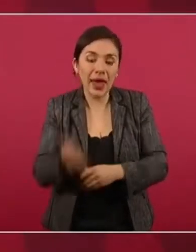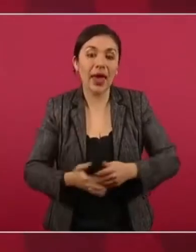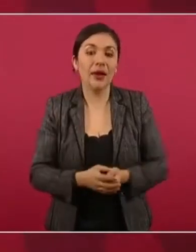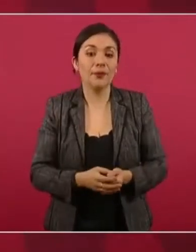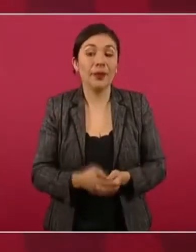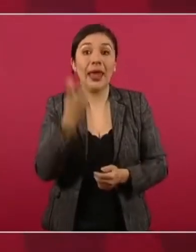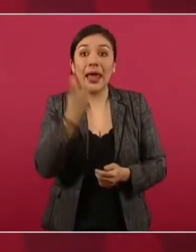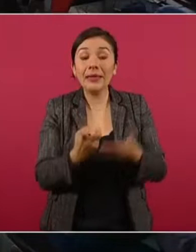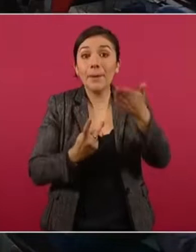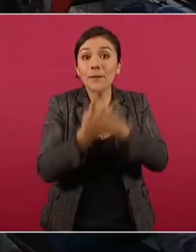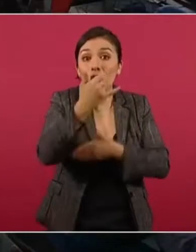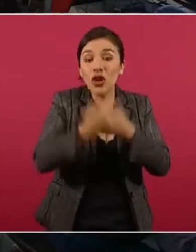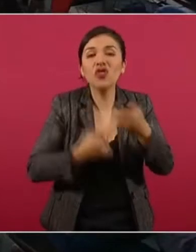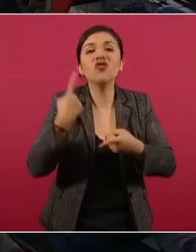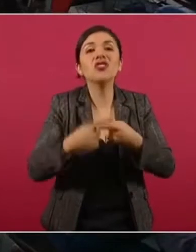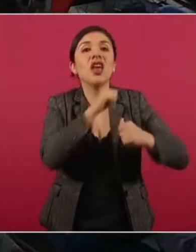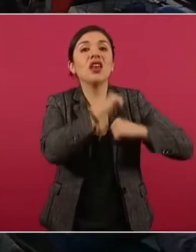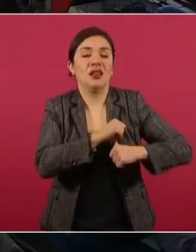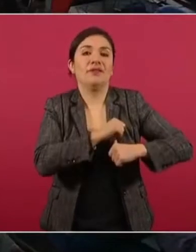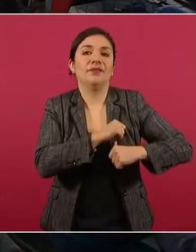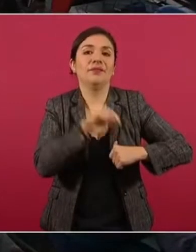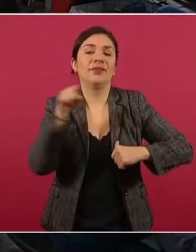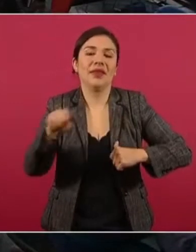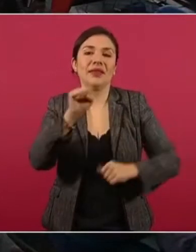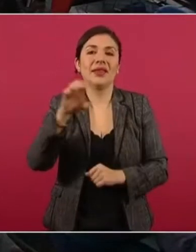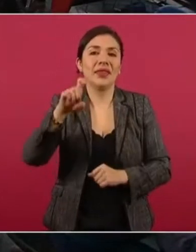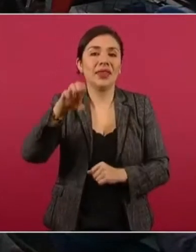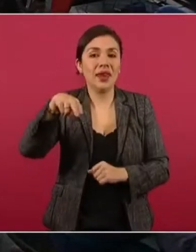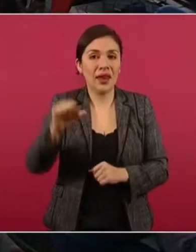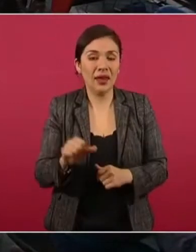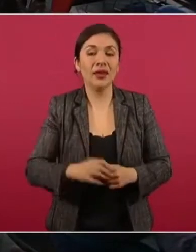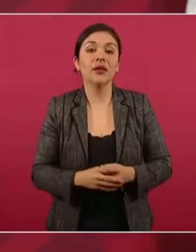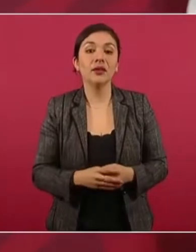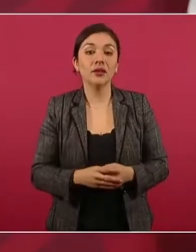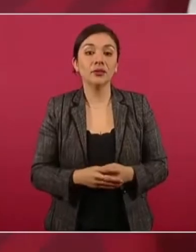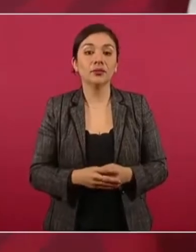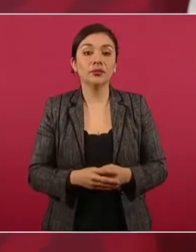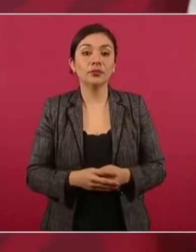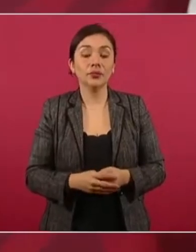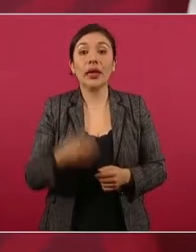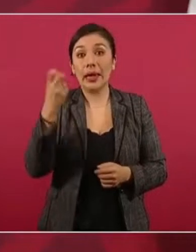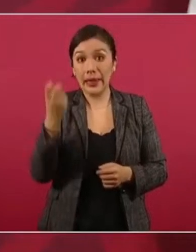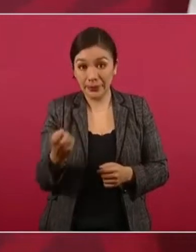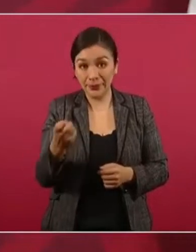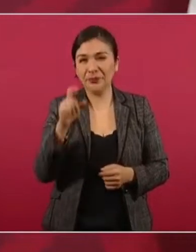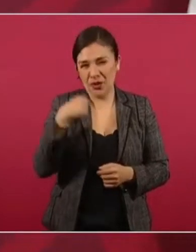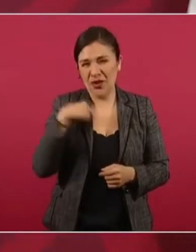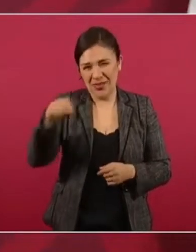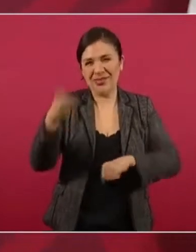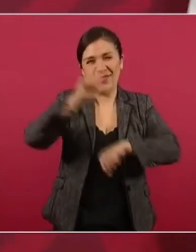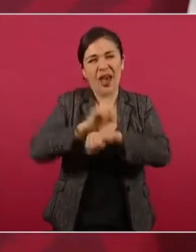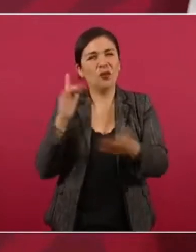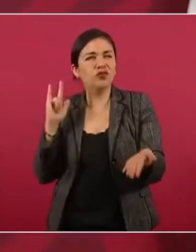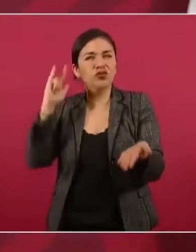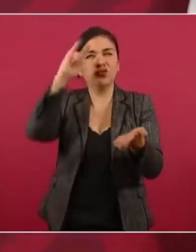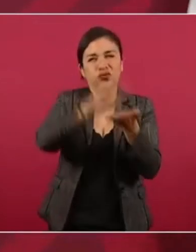Es un proyecto a cargo de la Secretaría de la Defensa. De ahí volamos, porque fue una gira que